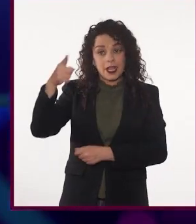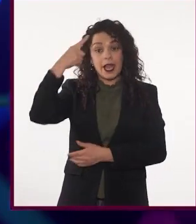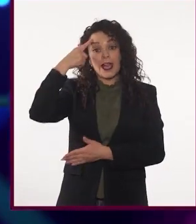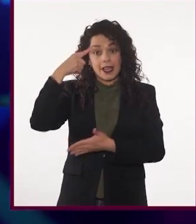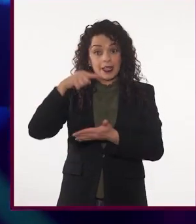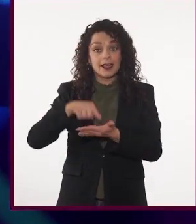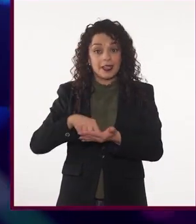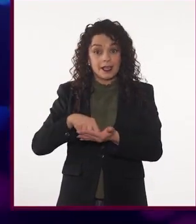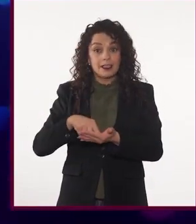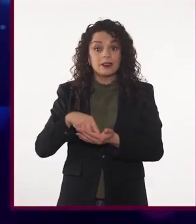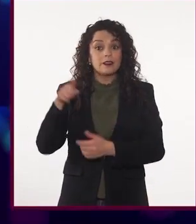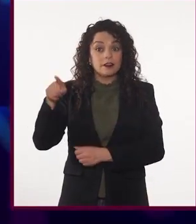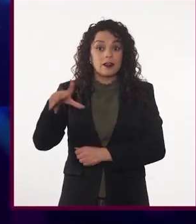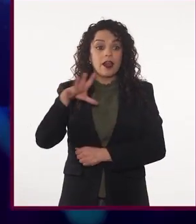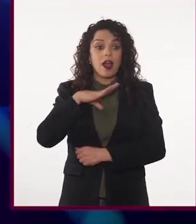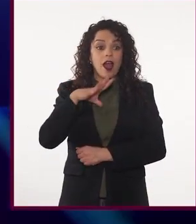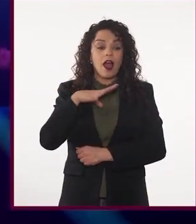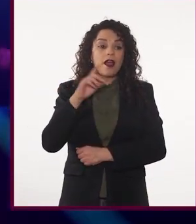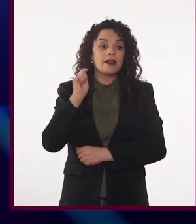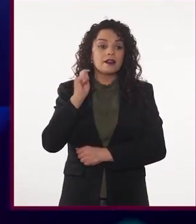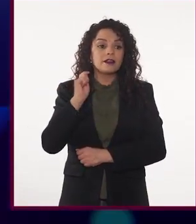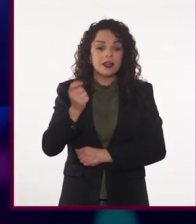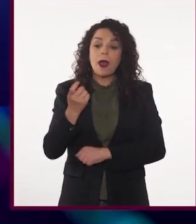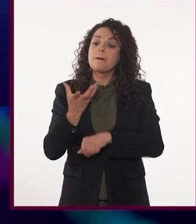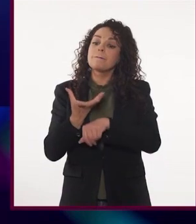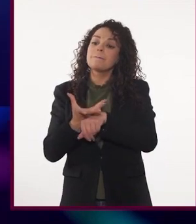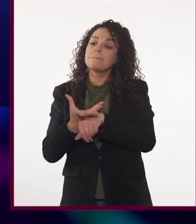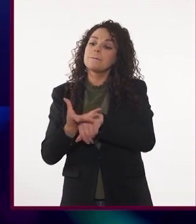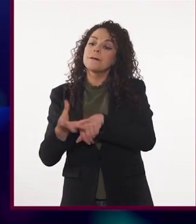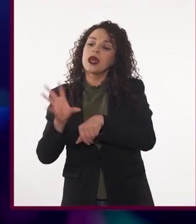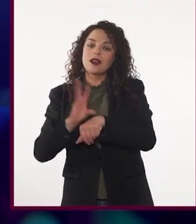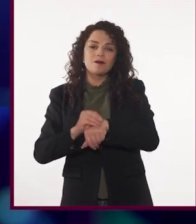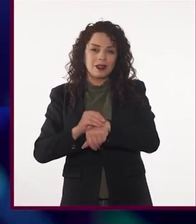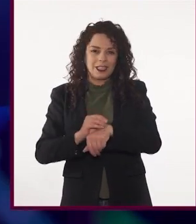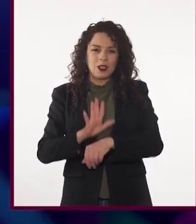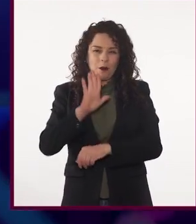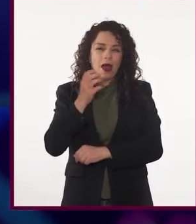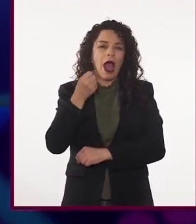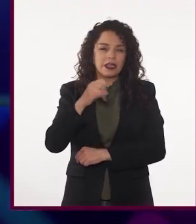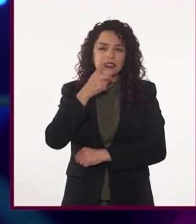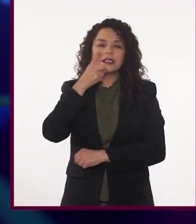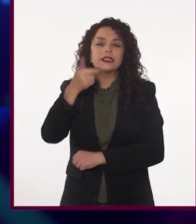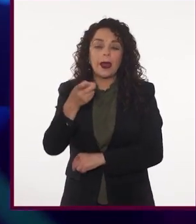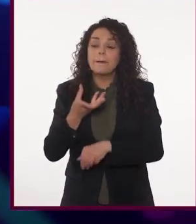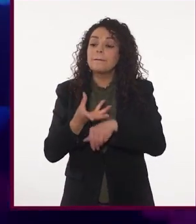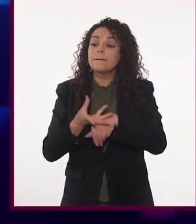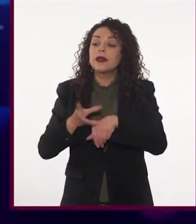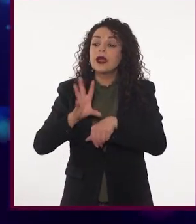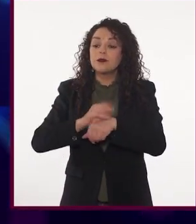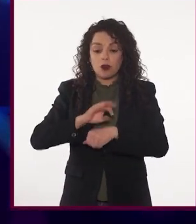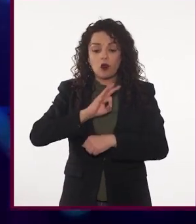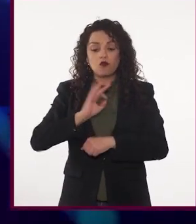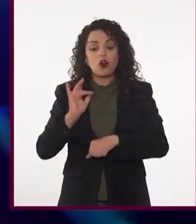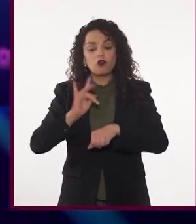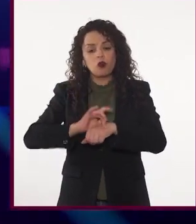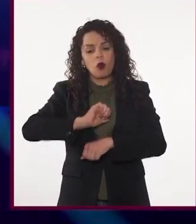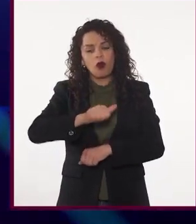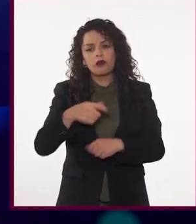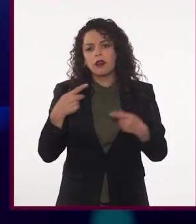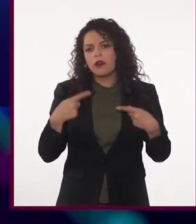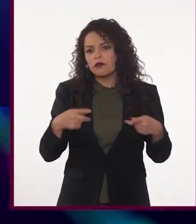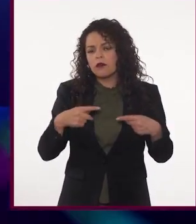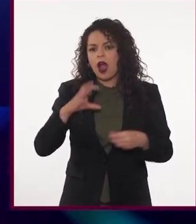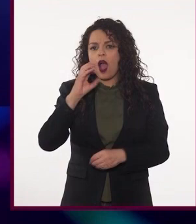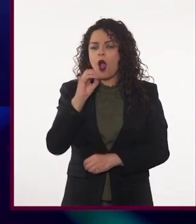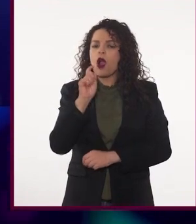ellos tienen como el permiso, por decirlo de alguna manera, de tocar a la otra persona, de